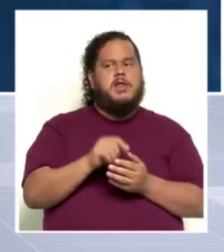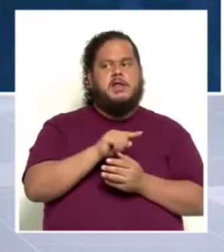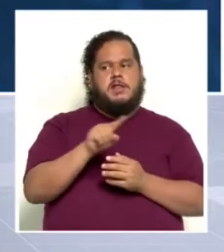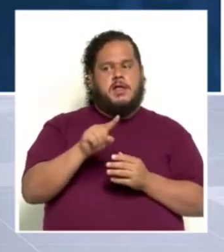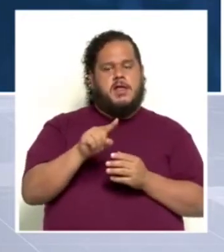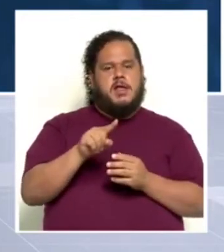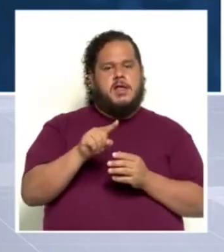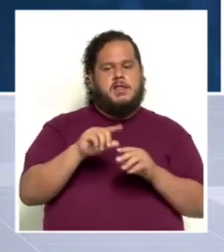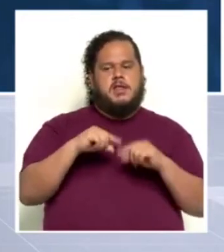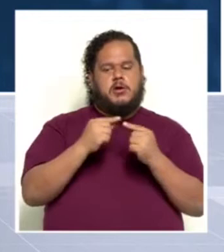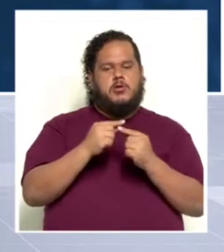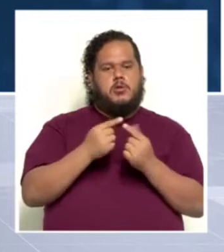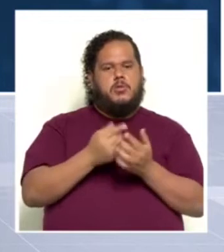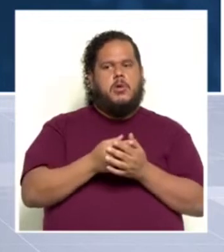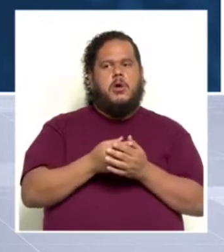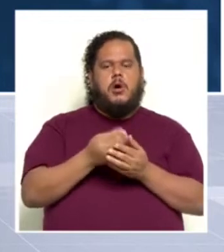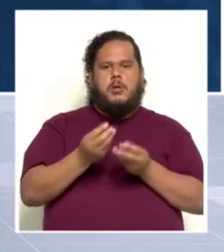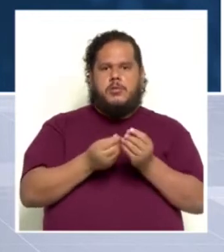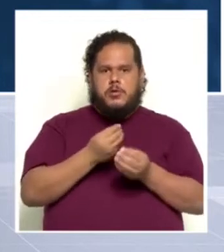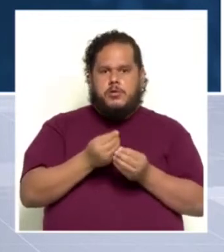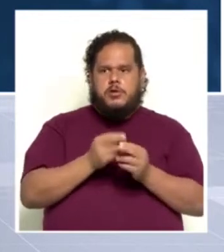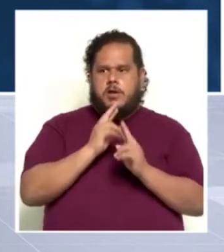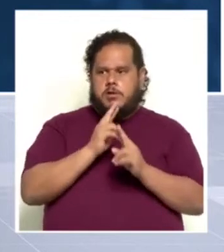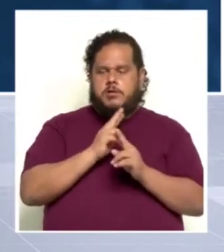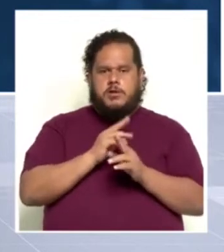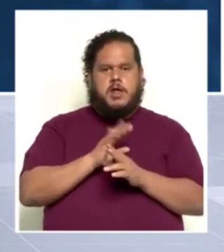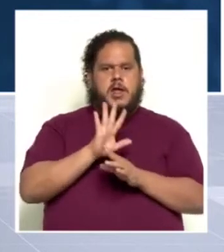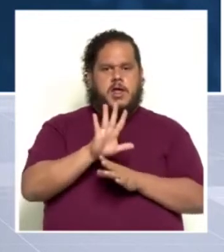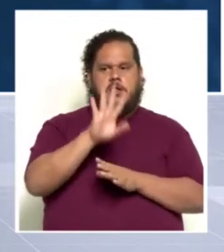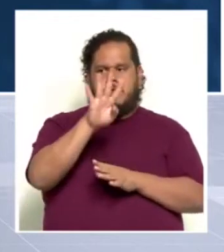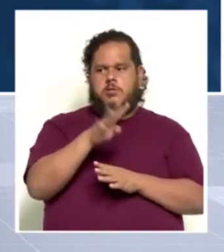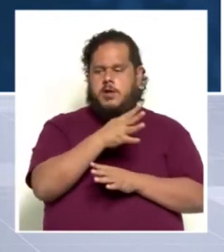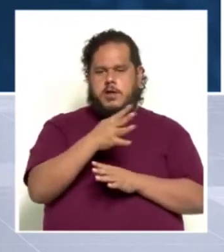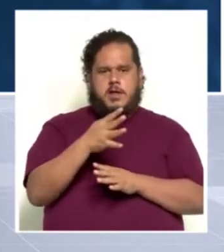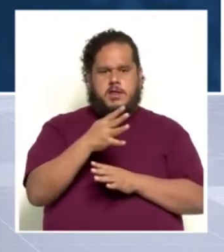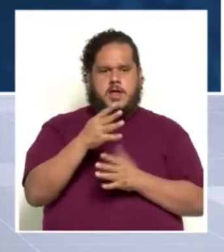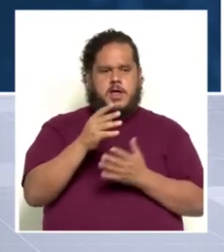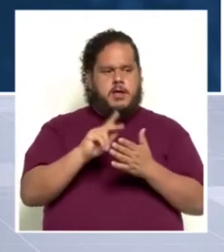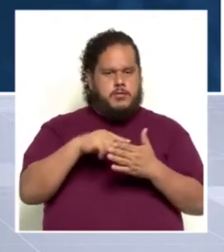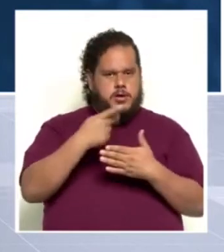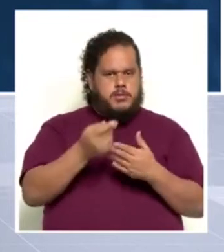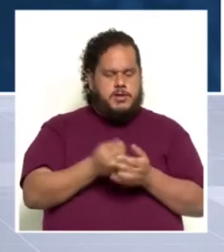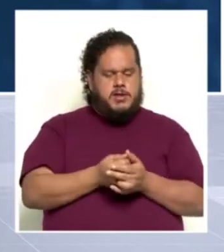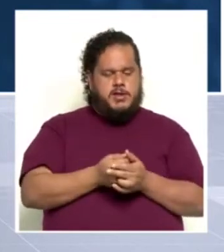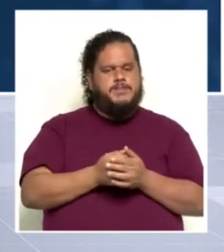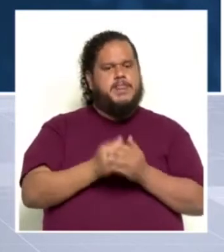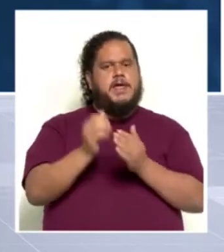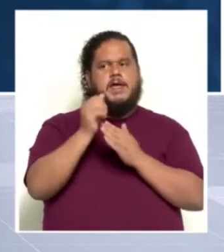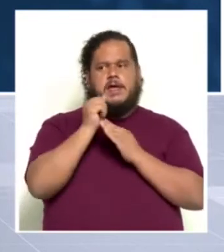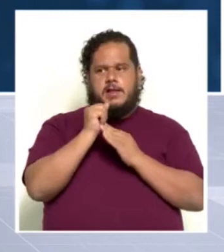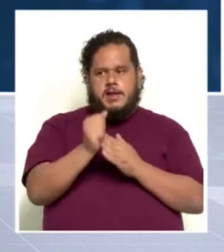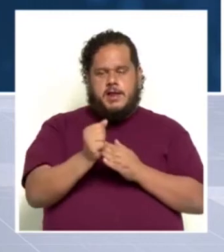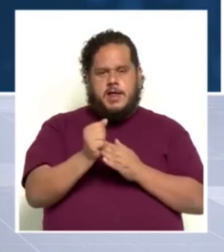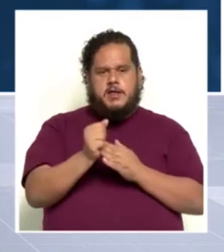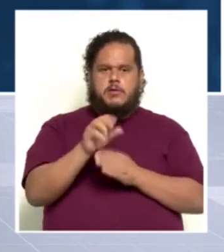fracción legislativa genere resultados en términos de su agenda programática. En consecuencia, el liderazgo que se